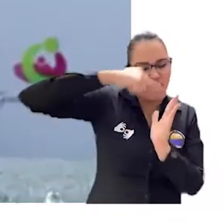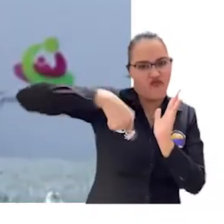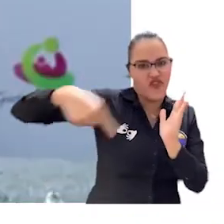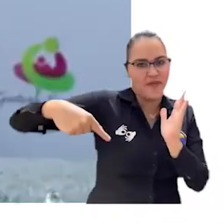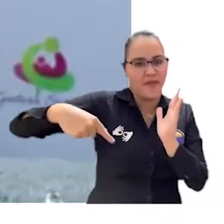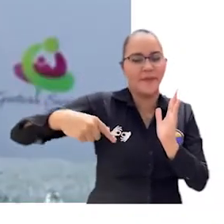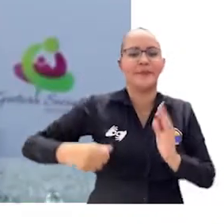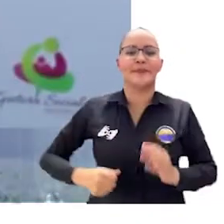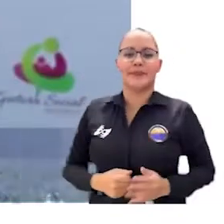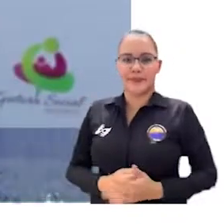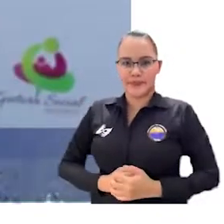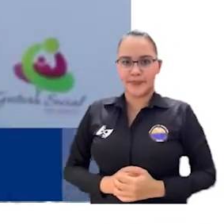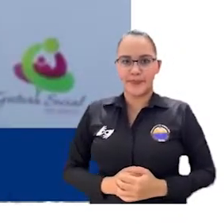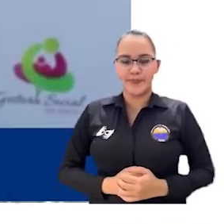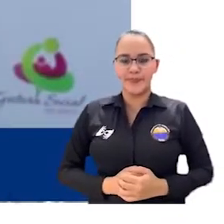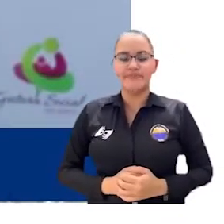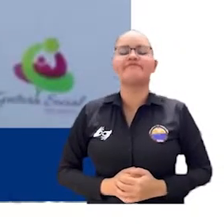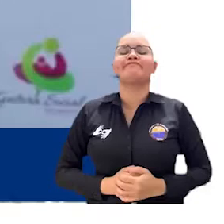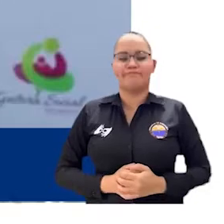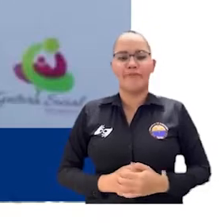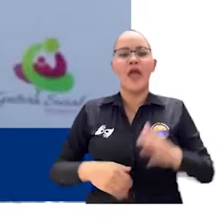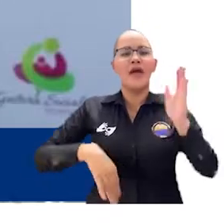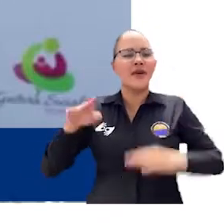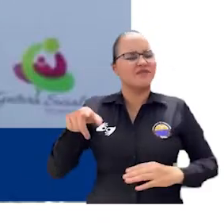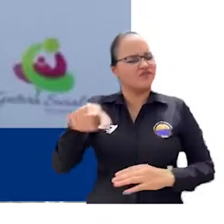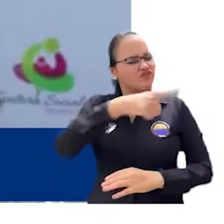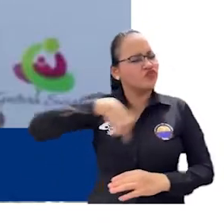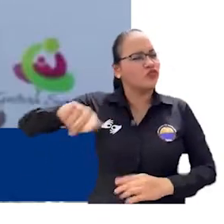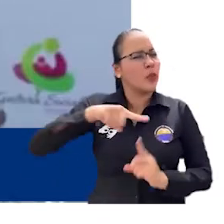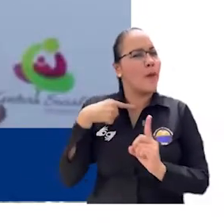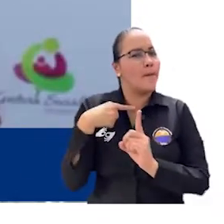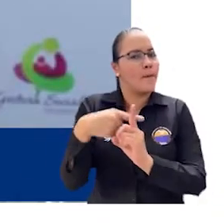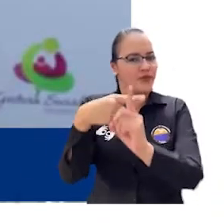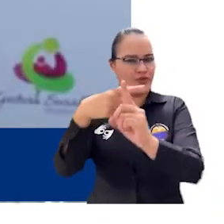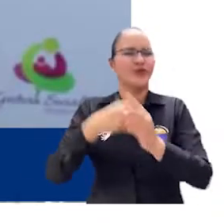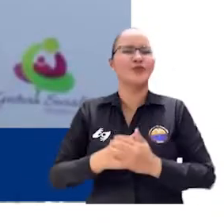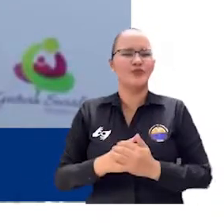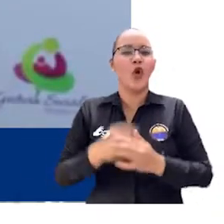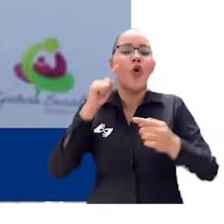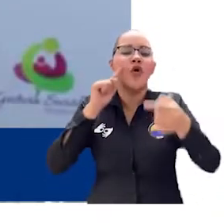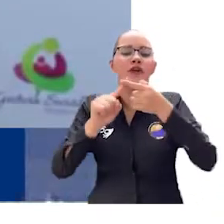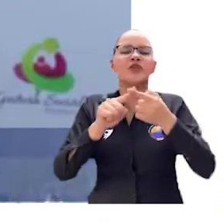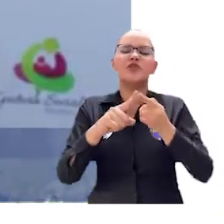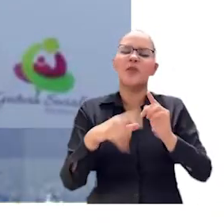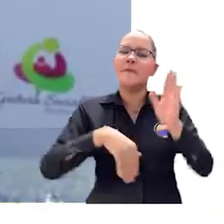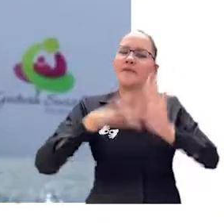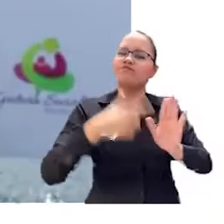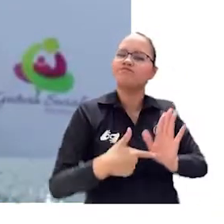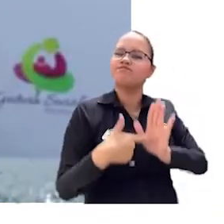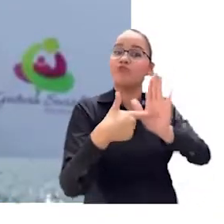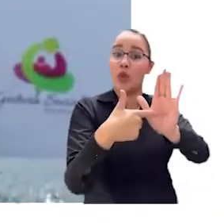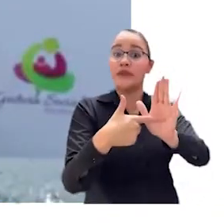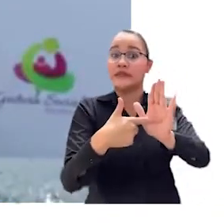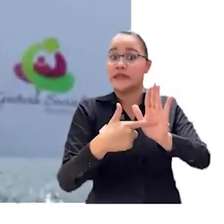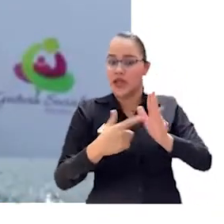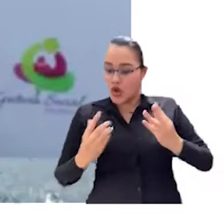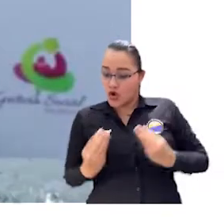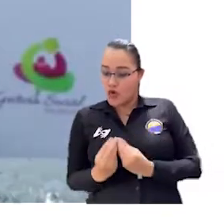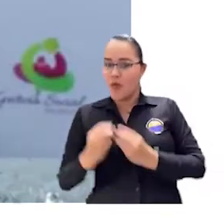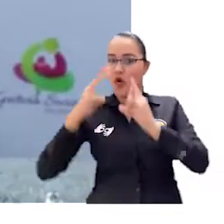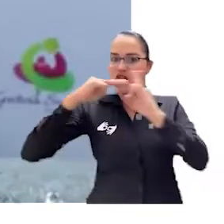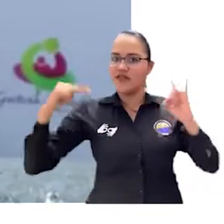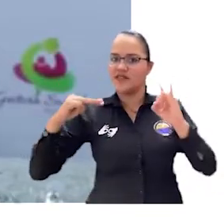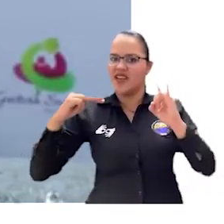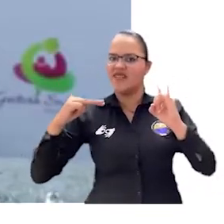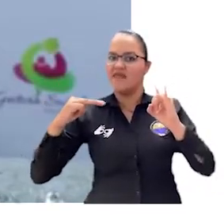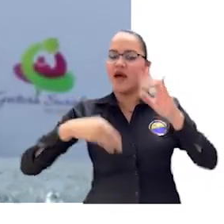Muy optimista de que podamos seguir generando más presencia de la Universidad del Magdalena en el Banco, como debe ser, trayendo no solo nuestra oferta académica,